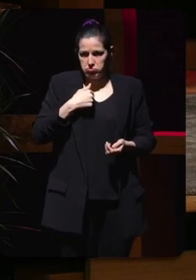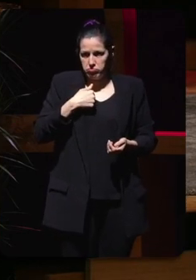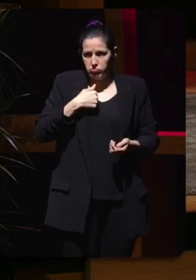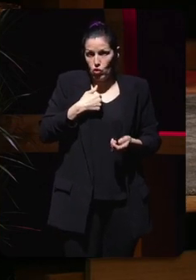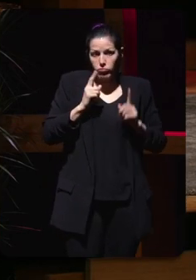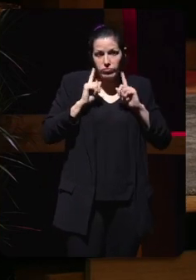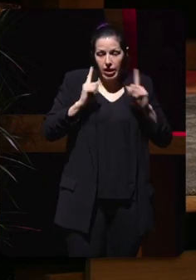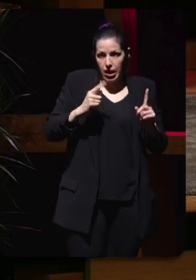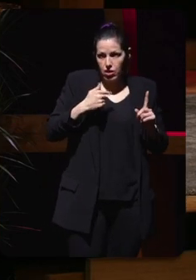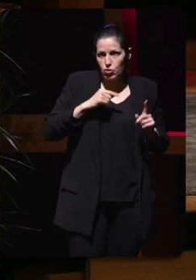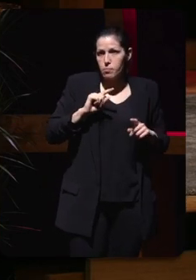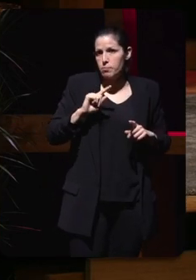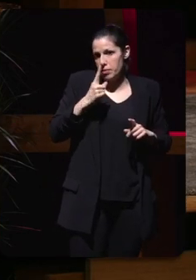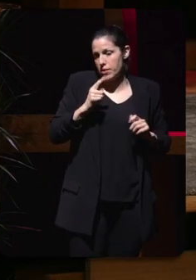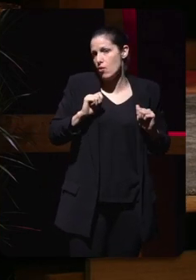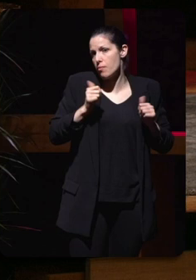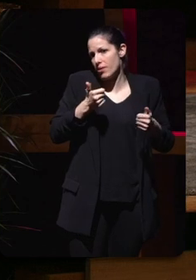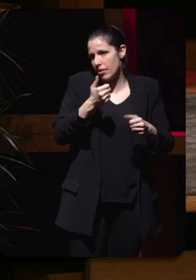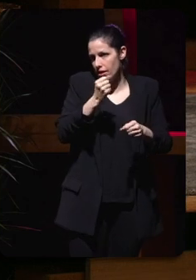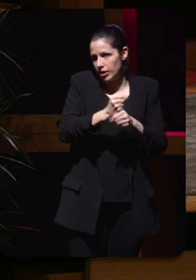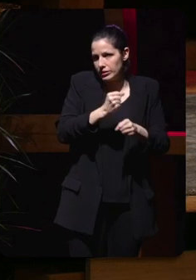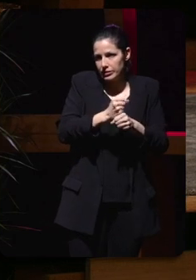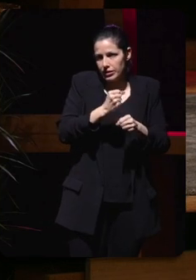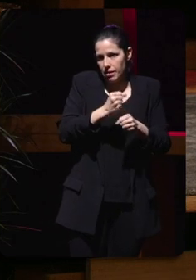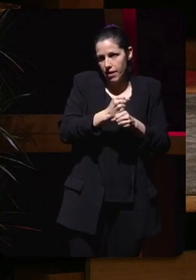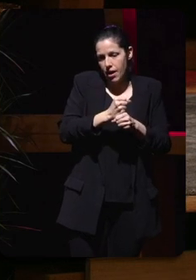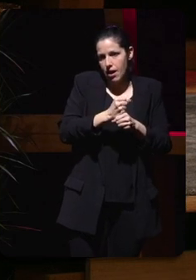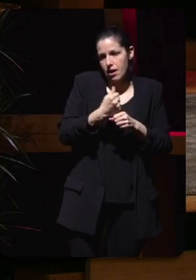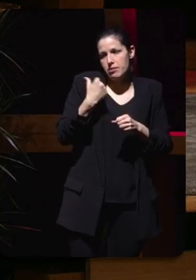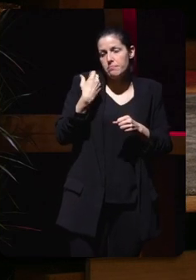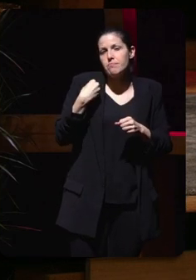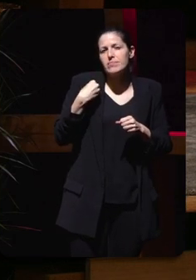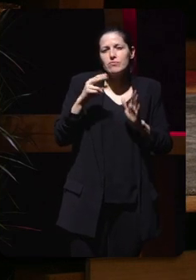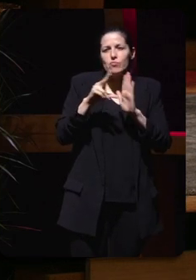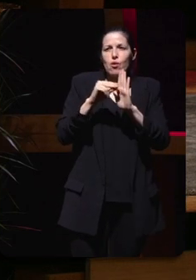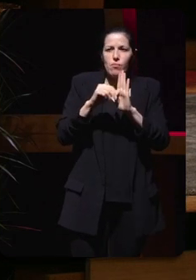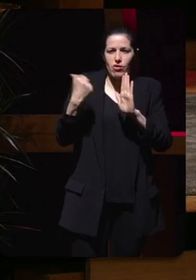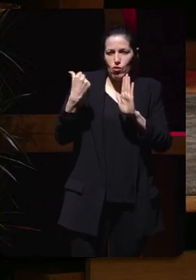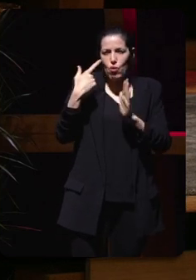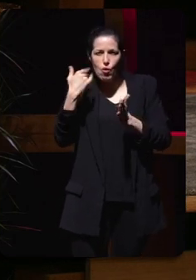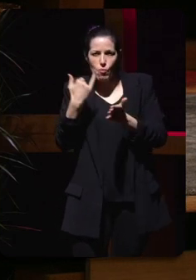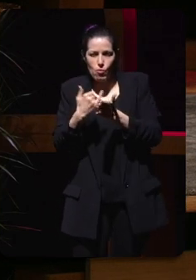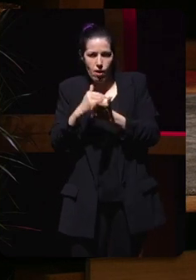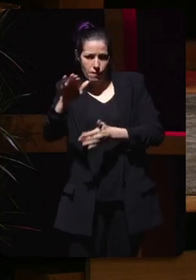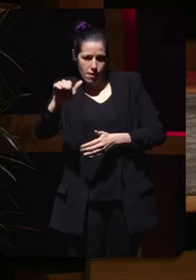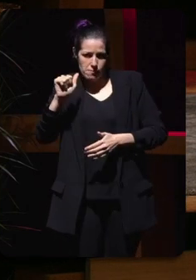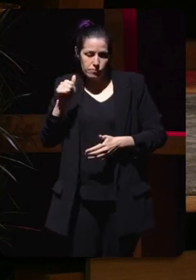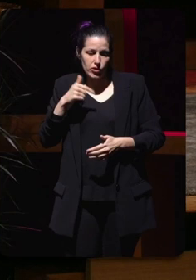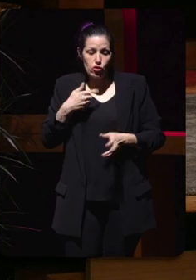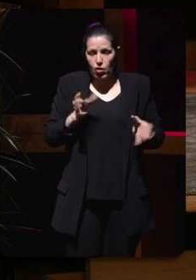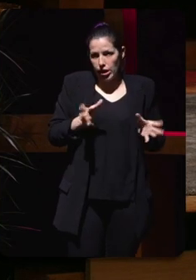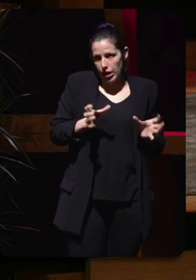en mi caso fue por lo primero que entré a hacer ese casting que hice ahí, fue porque anteriormente a eso me habían llamado, yo estaba en la